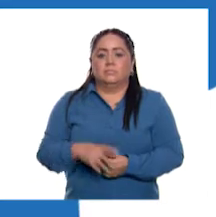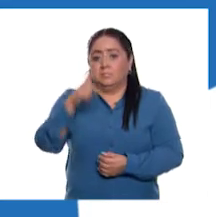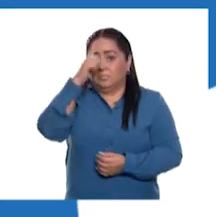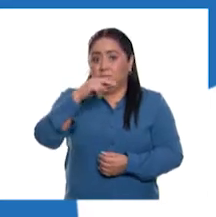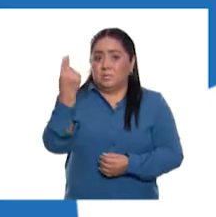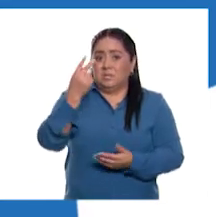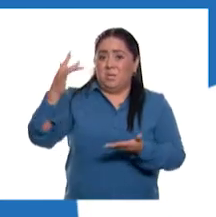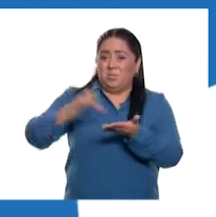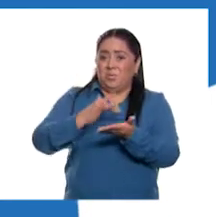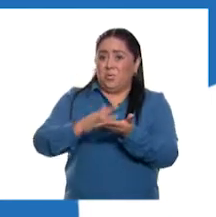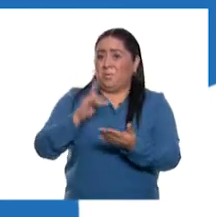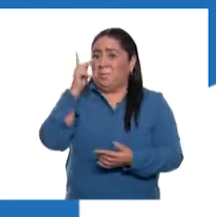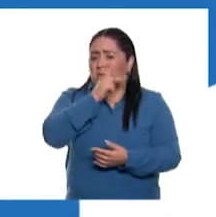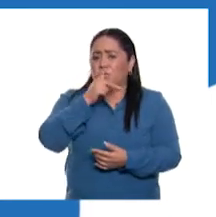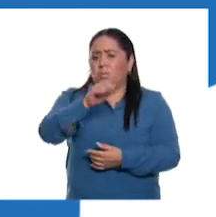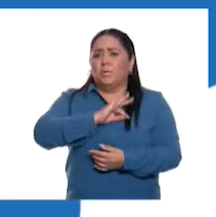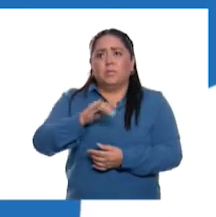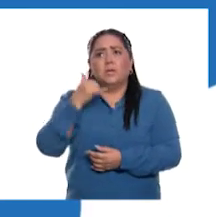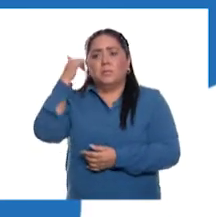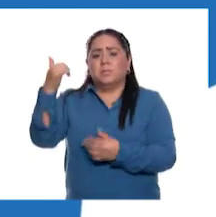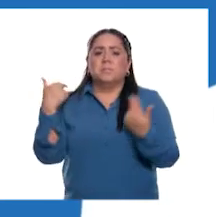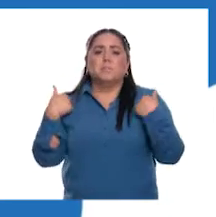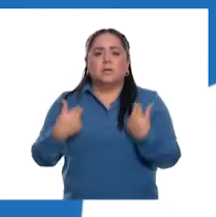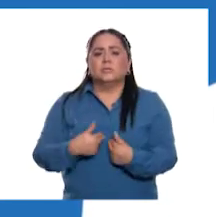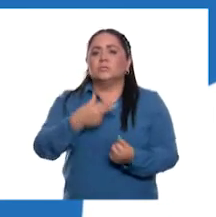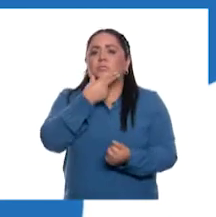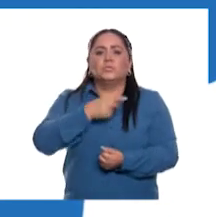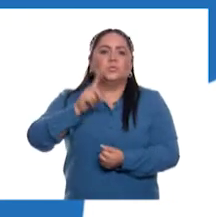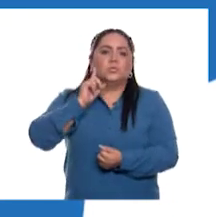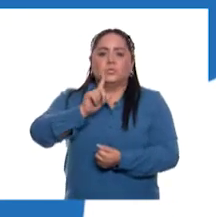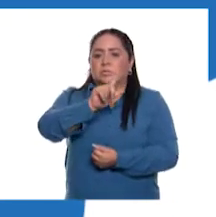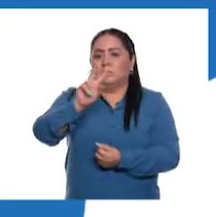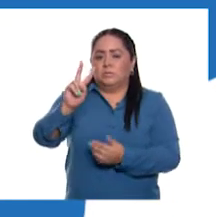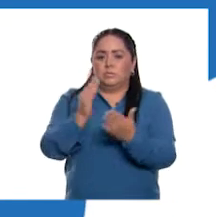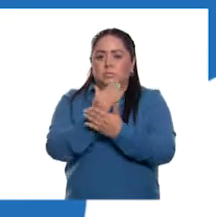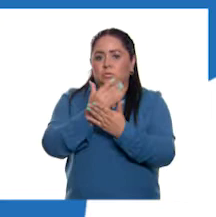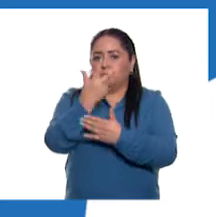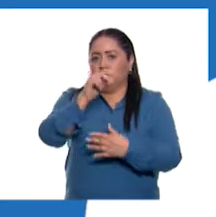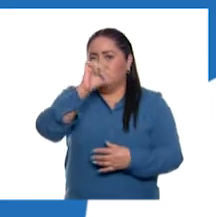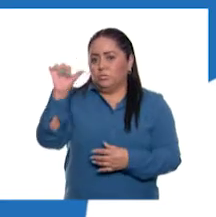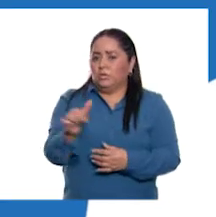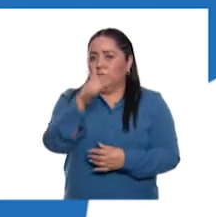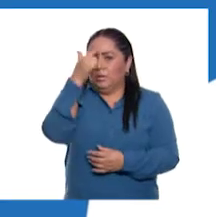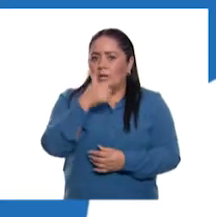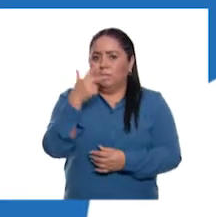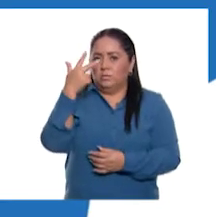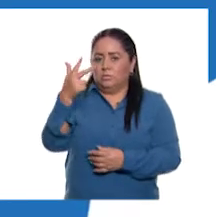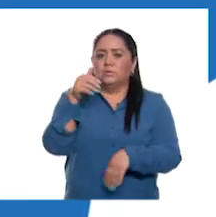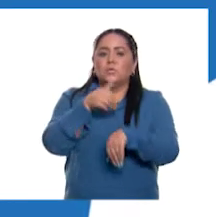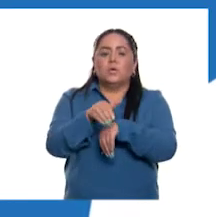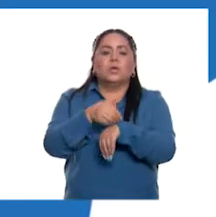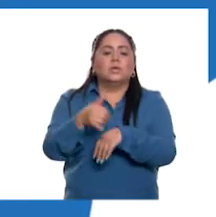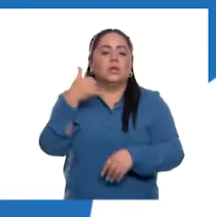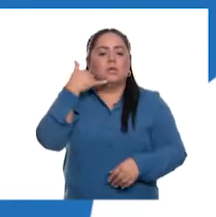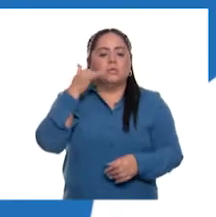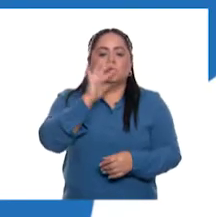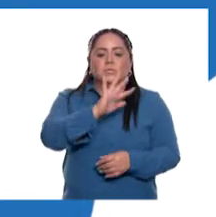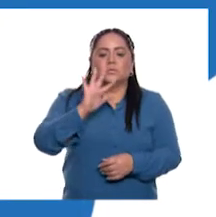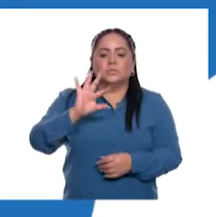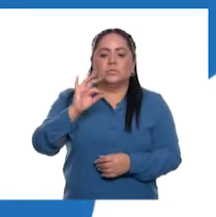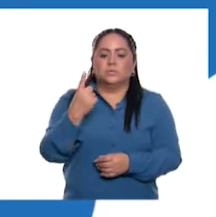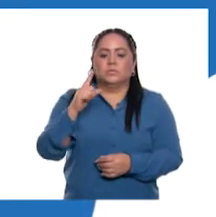Para solicitar apoyo pedagógico, comunícate con maestras y maestros de lunes a viernes de 8 a 20 horas al